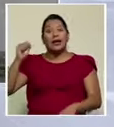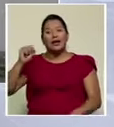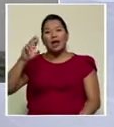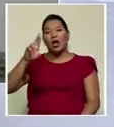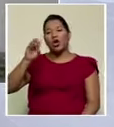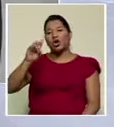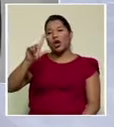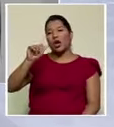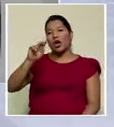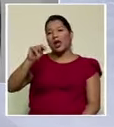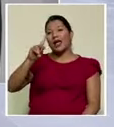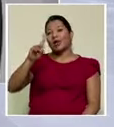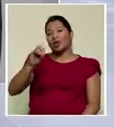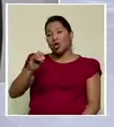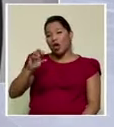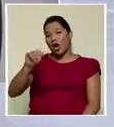cuñada.